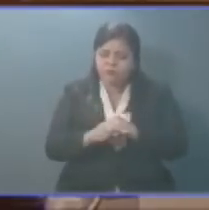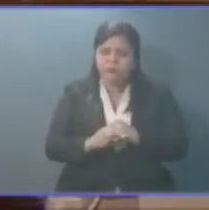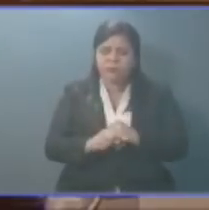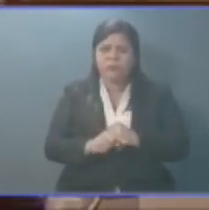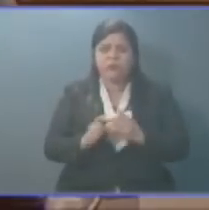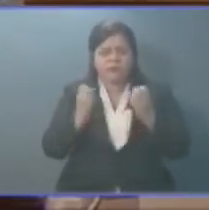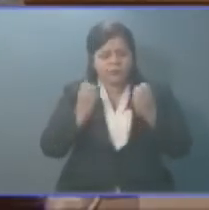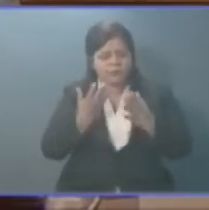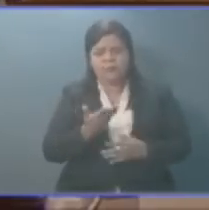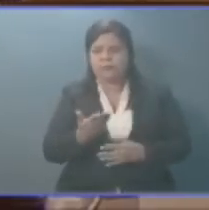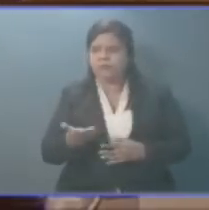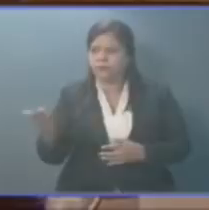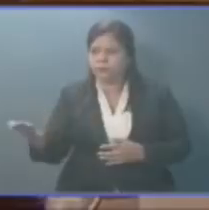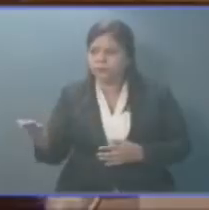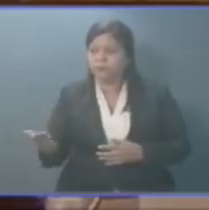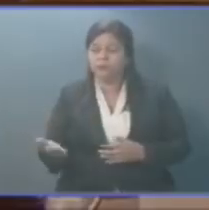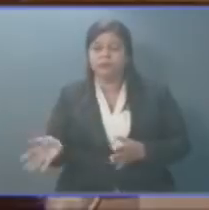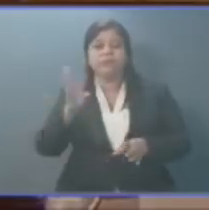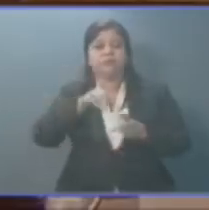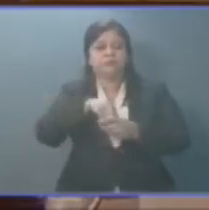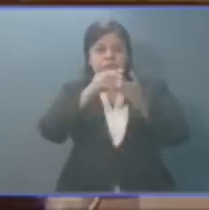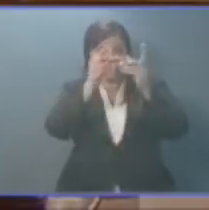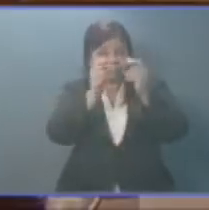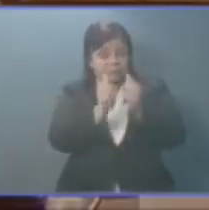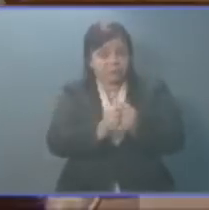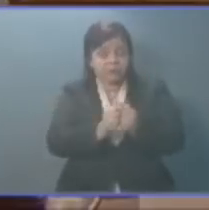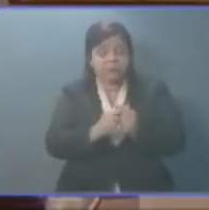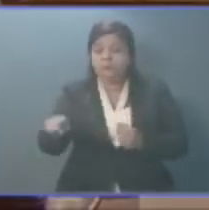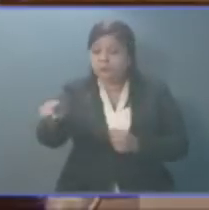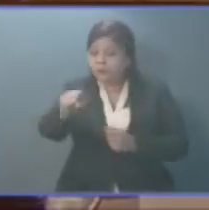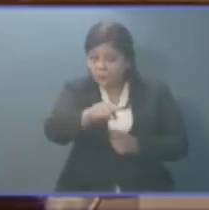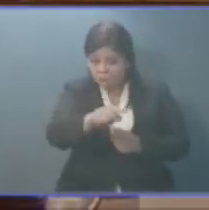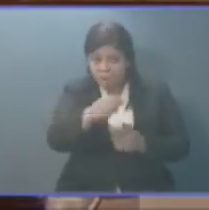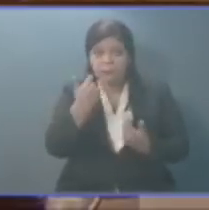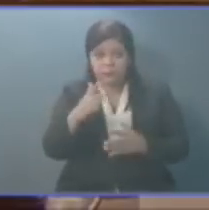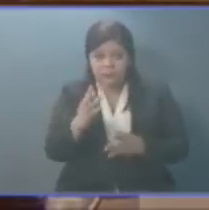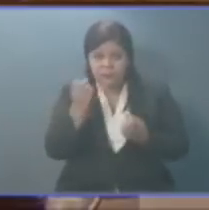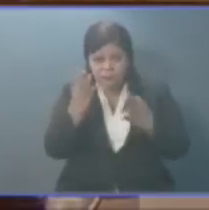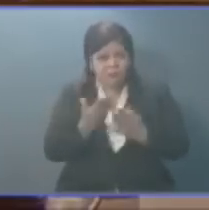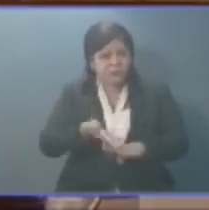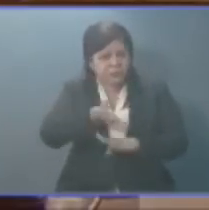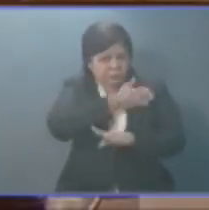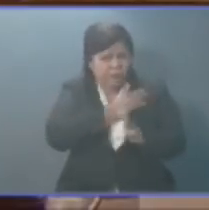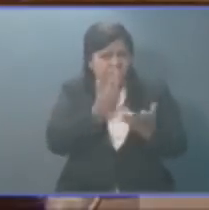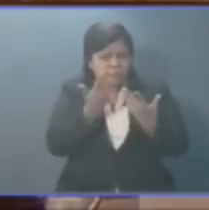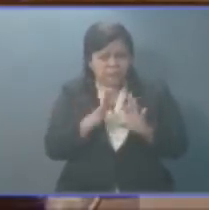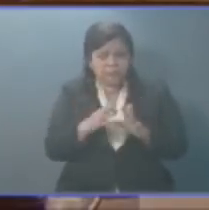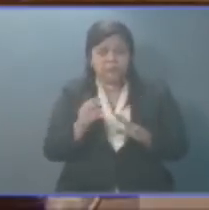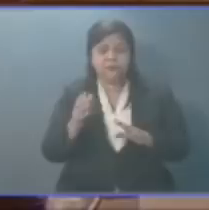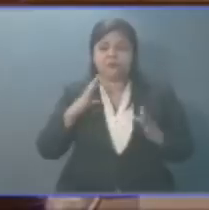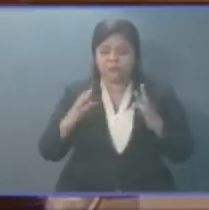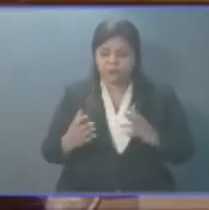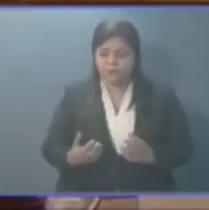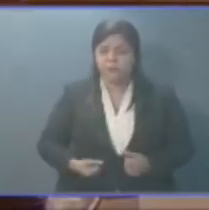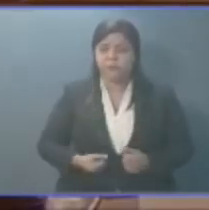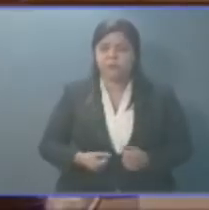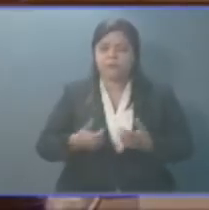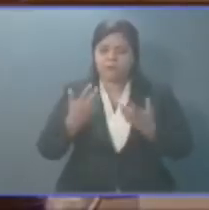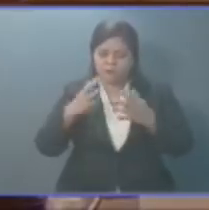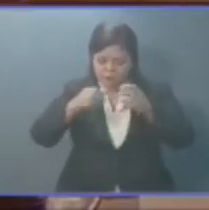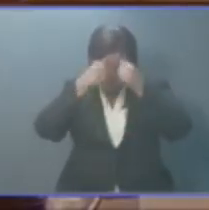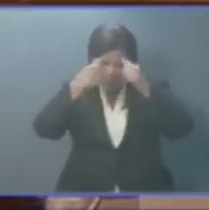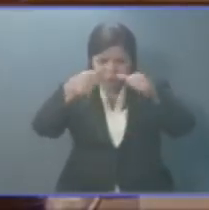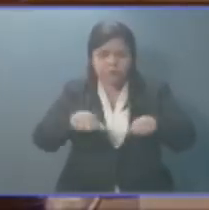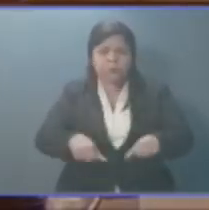Ojalá modifiquen muchas cosas, incluyendo un presupuesto. Porque ustedes y muchos de los que han estado en el gobierno y están acá han